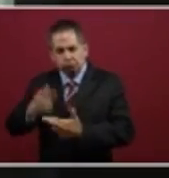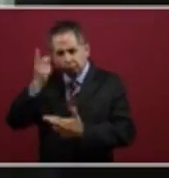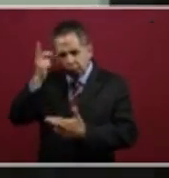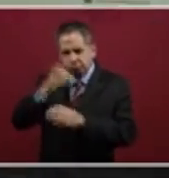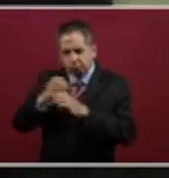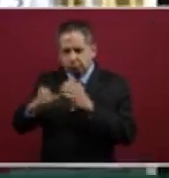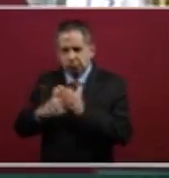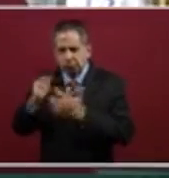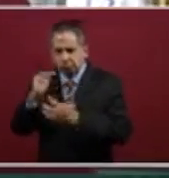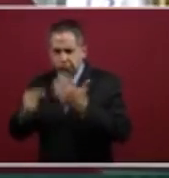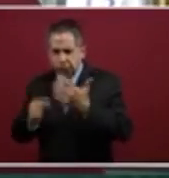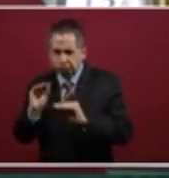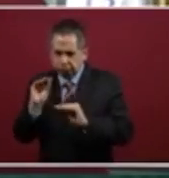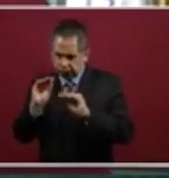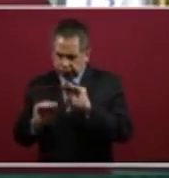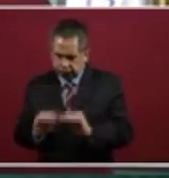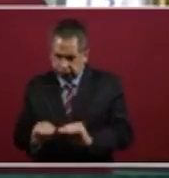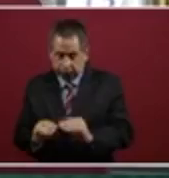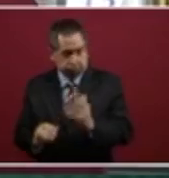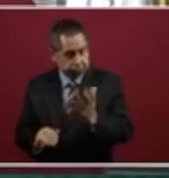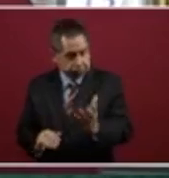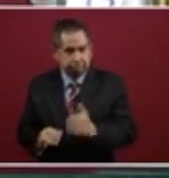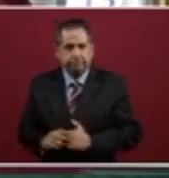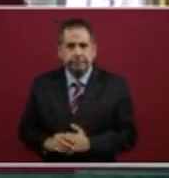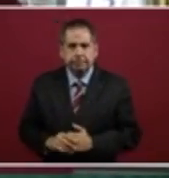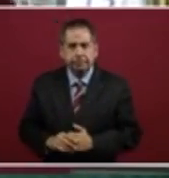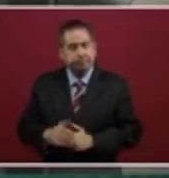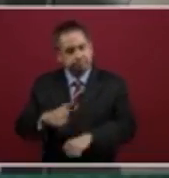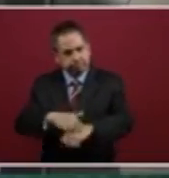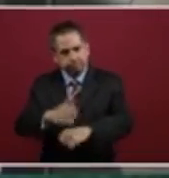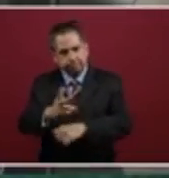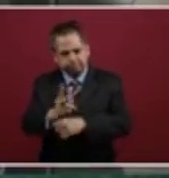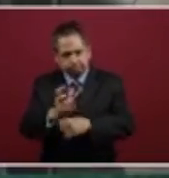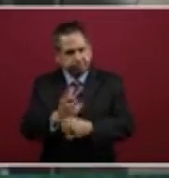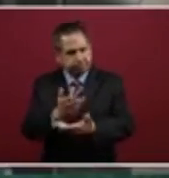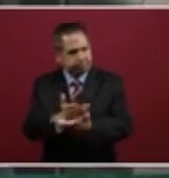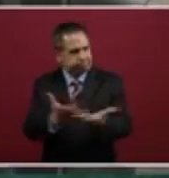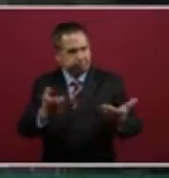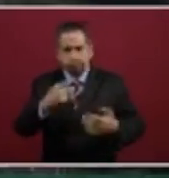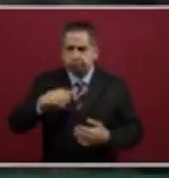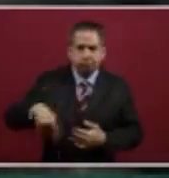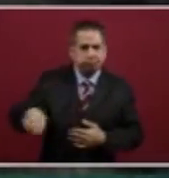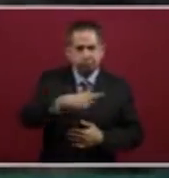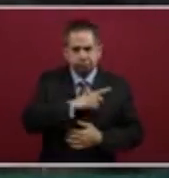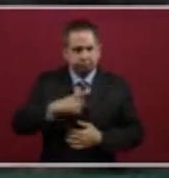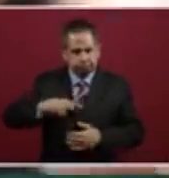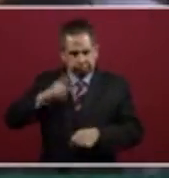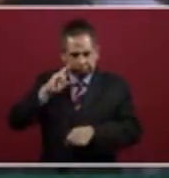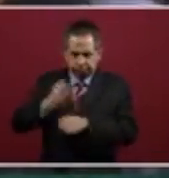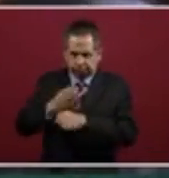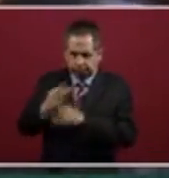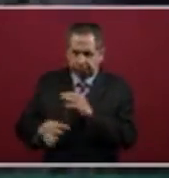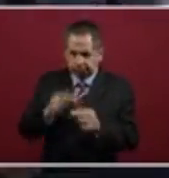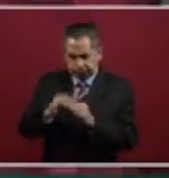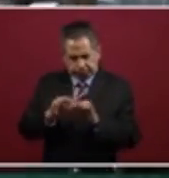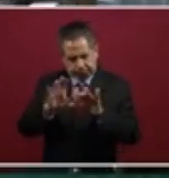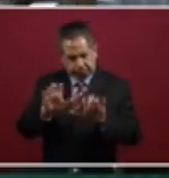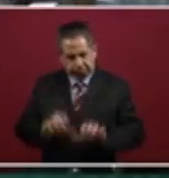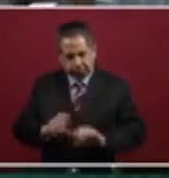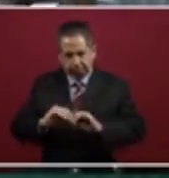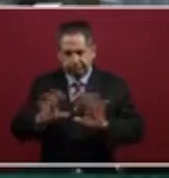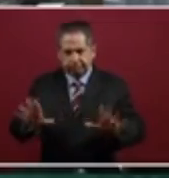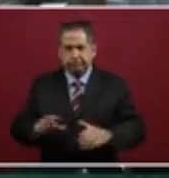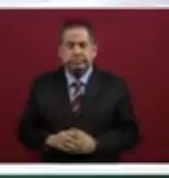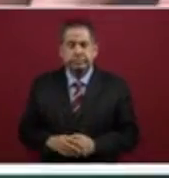modificación. Así que los invitamos a todas y a todos a que cumplan con esa responsabilidad y con la transparencia. Emitir